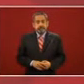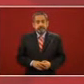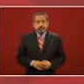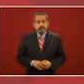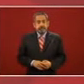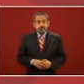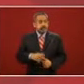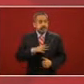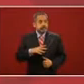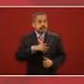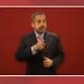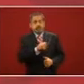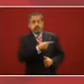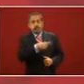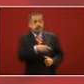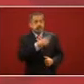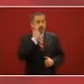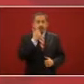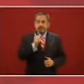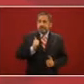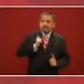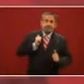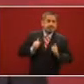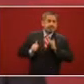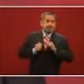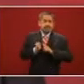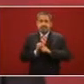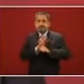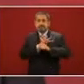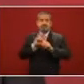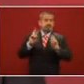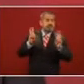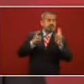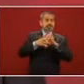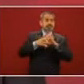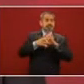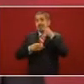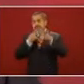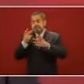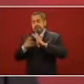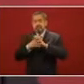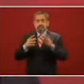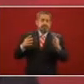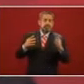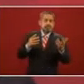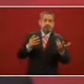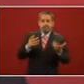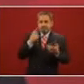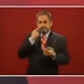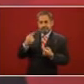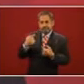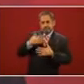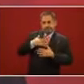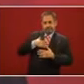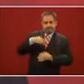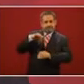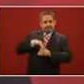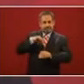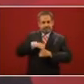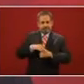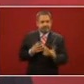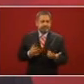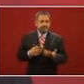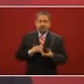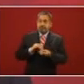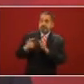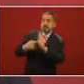hay quienes quieren hasta aprovechar esto del coronavirus para ver si así se dan a